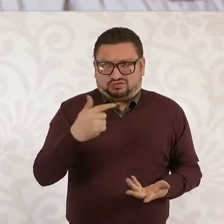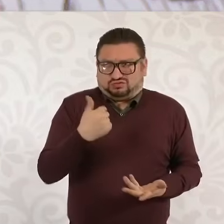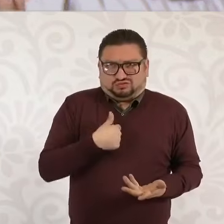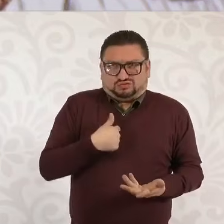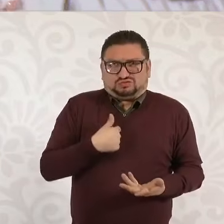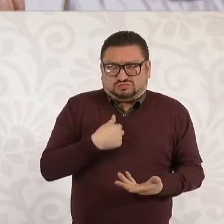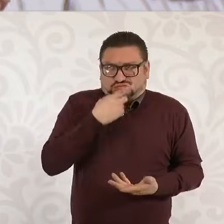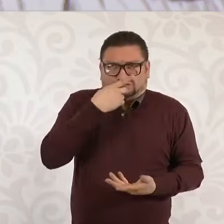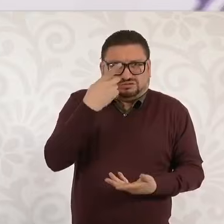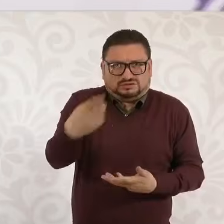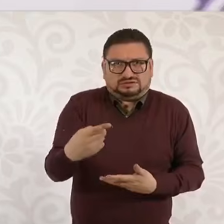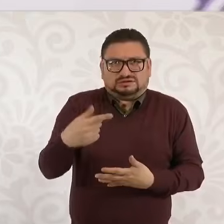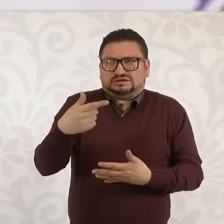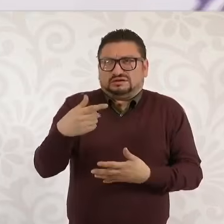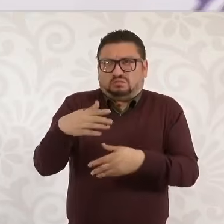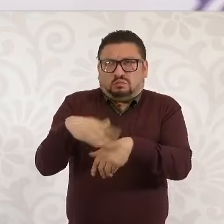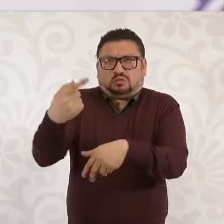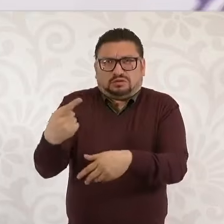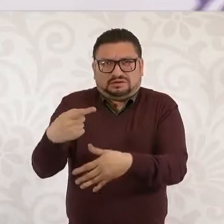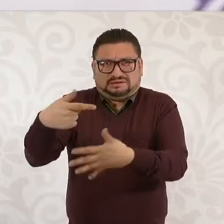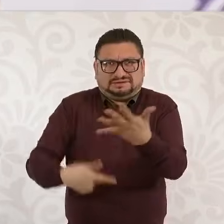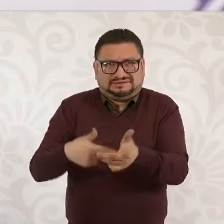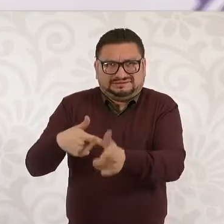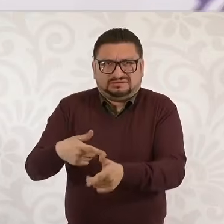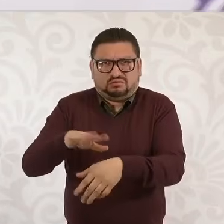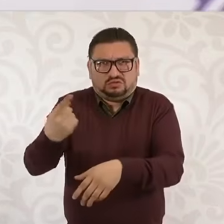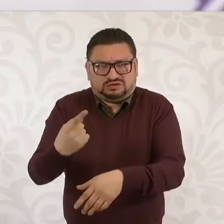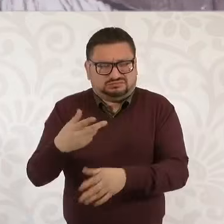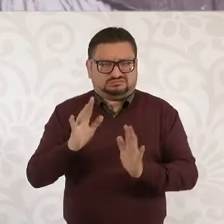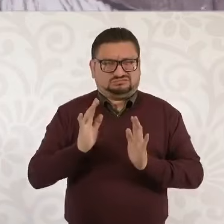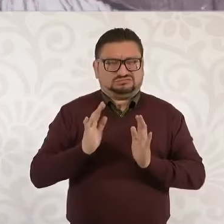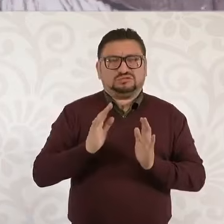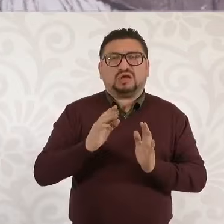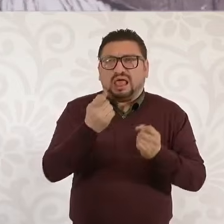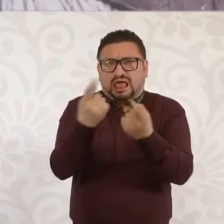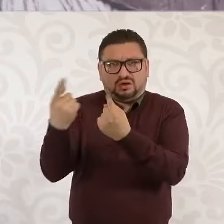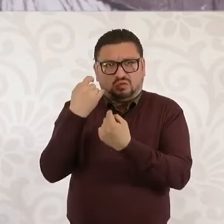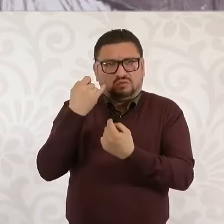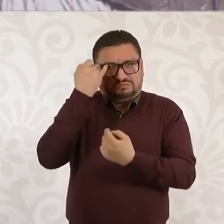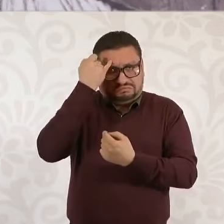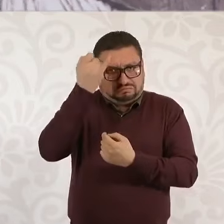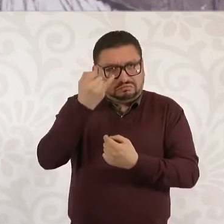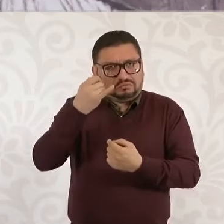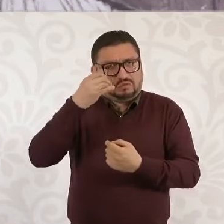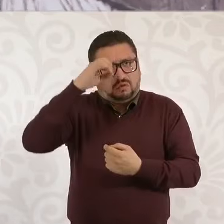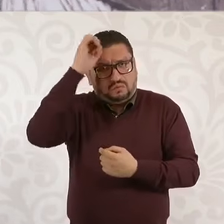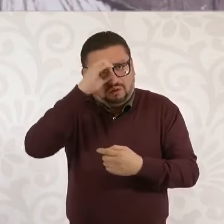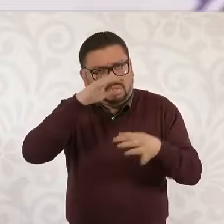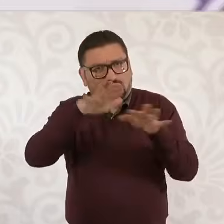argumentos suficientes para explicar por qué. Uno puede cambiar de opinión, ¿no? Está el dicho, es de sabios cambiar de